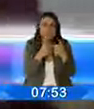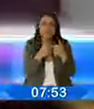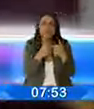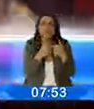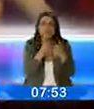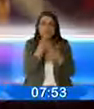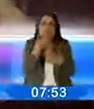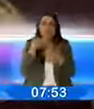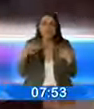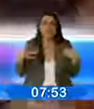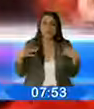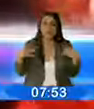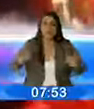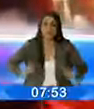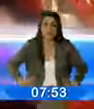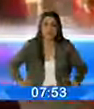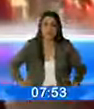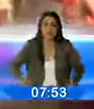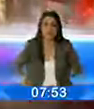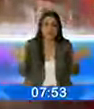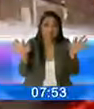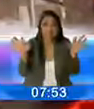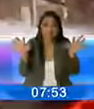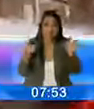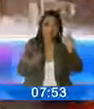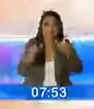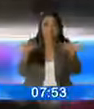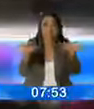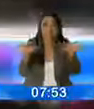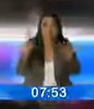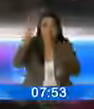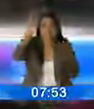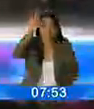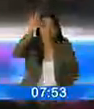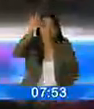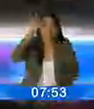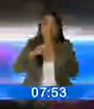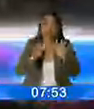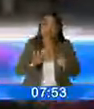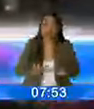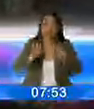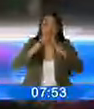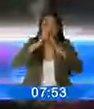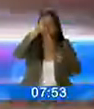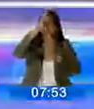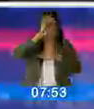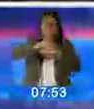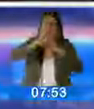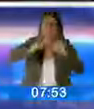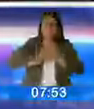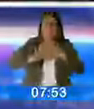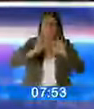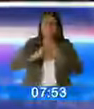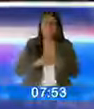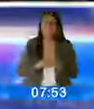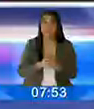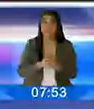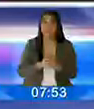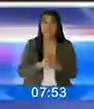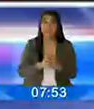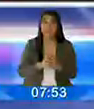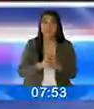los disfraces para asustar a los extraños. Es uno de los retos de la Casa de la Cultura Ecuatoriana porque además de ser el